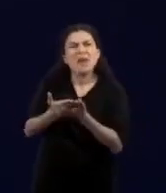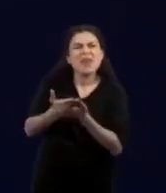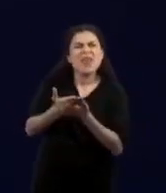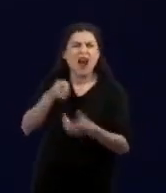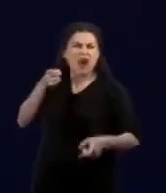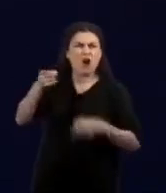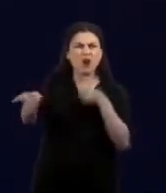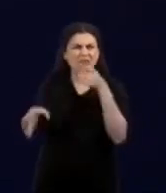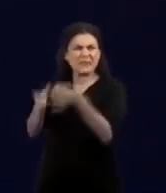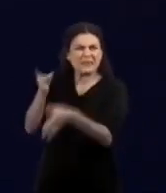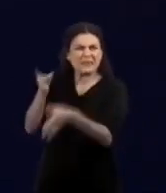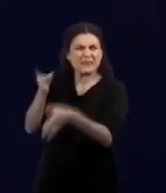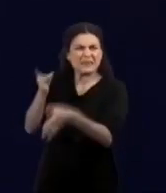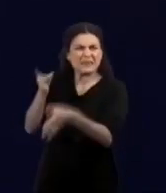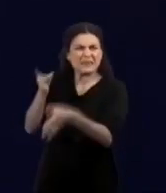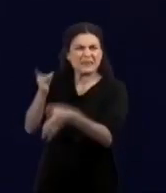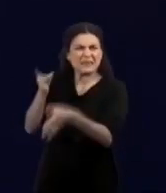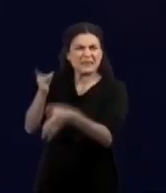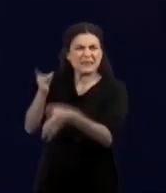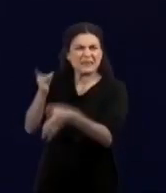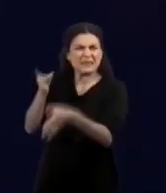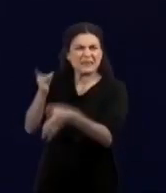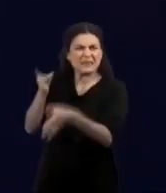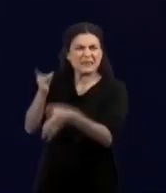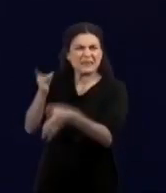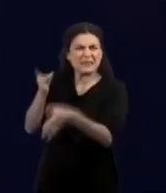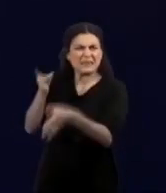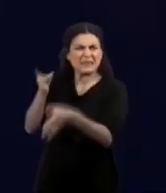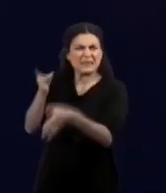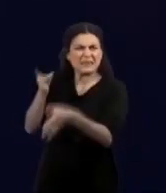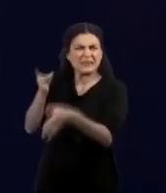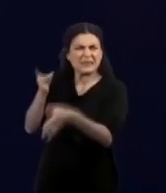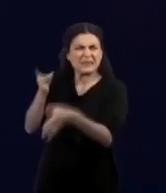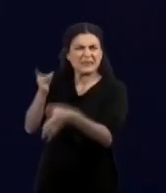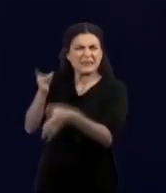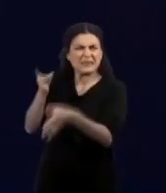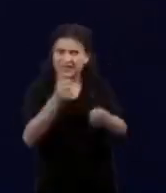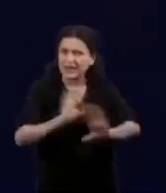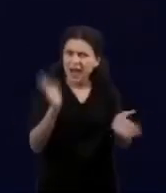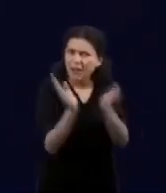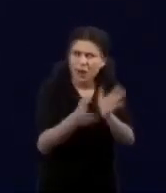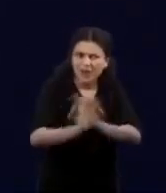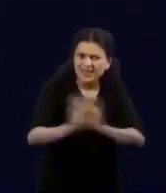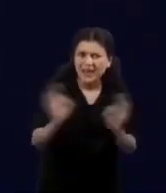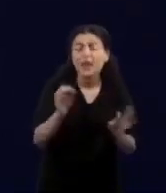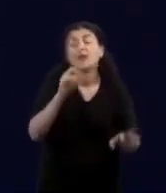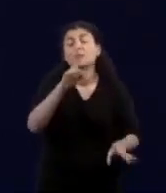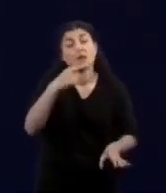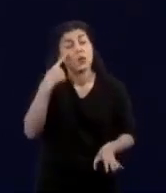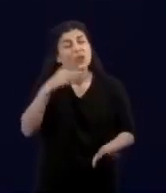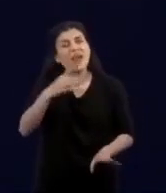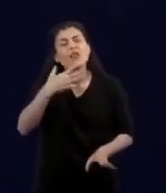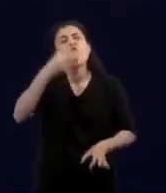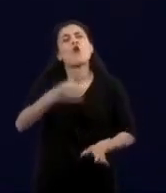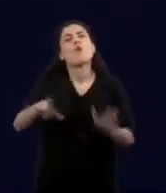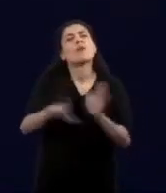él se lo ha reprimido con golpes. Pero de todas maneras, la ley hay que cumplirla. Y si cumplir la ley implica utilizar